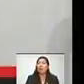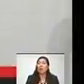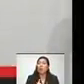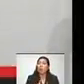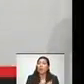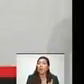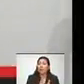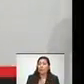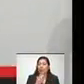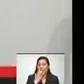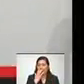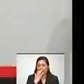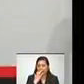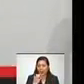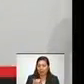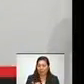Basombrío.